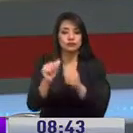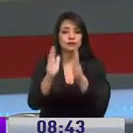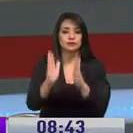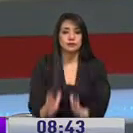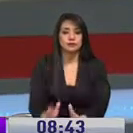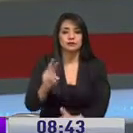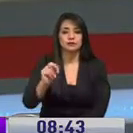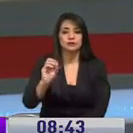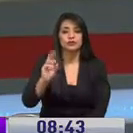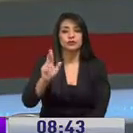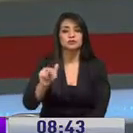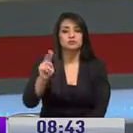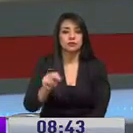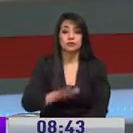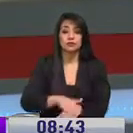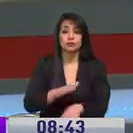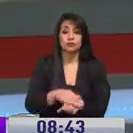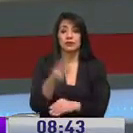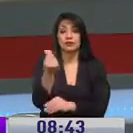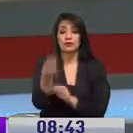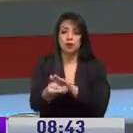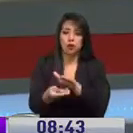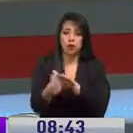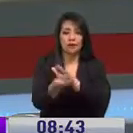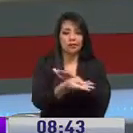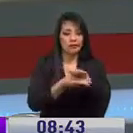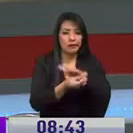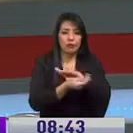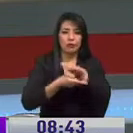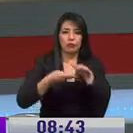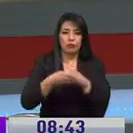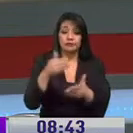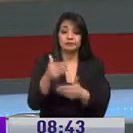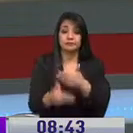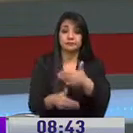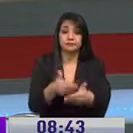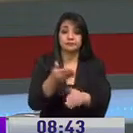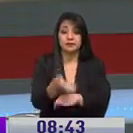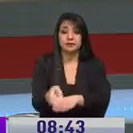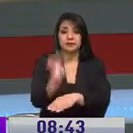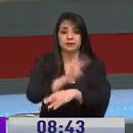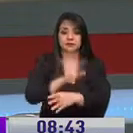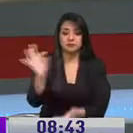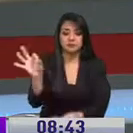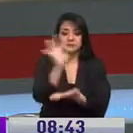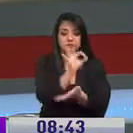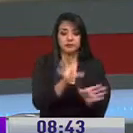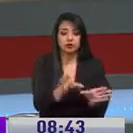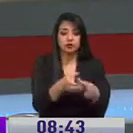País, Norma Vallejo, esto por el presunto cobro de diezmos. En los próximos días, el Pleno designará